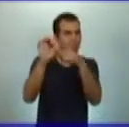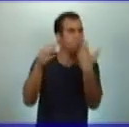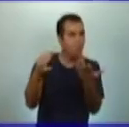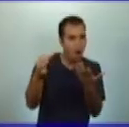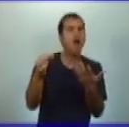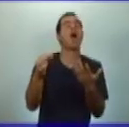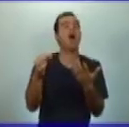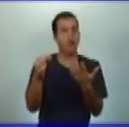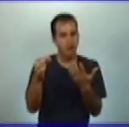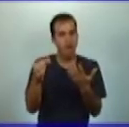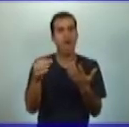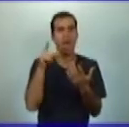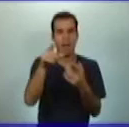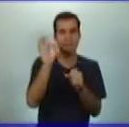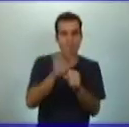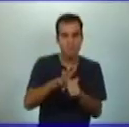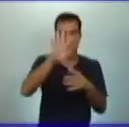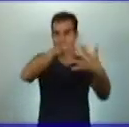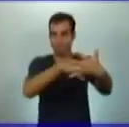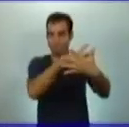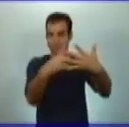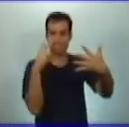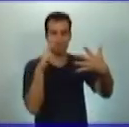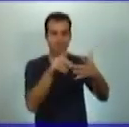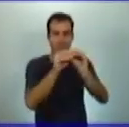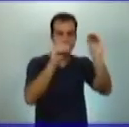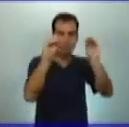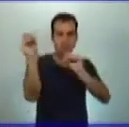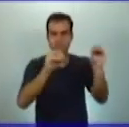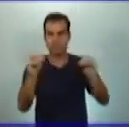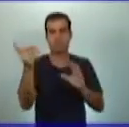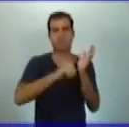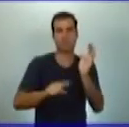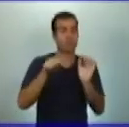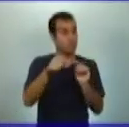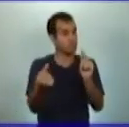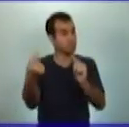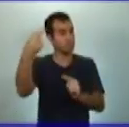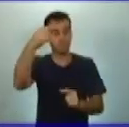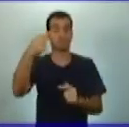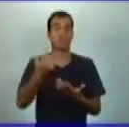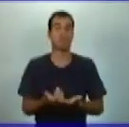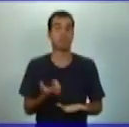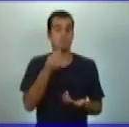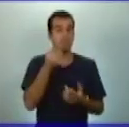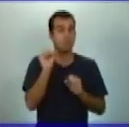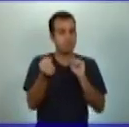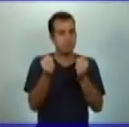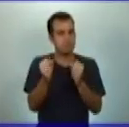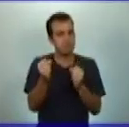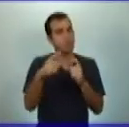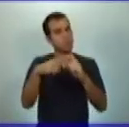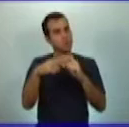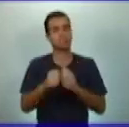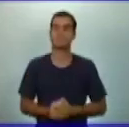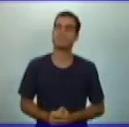extraer de un diagrama de distribución electrónica, aspectos que son esenciales para dominar este contenido.